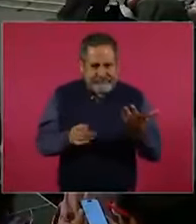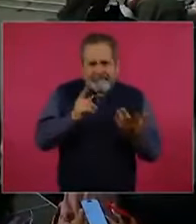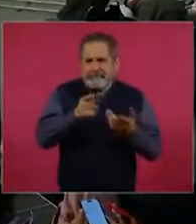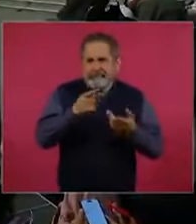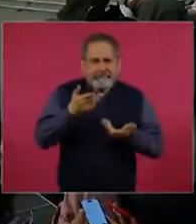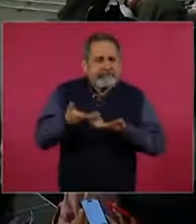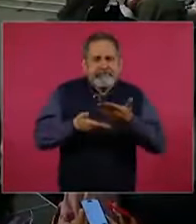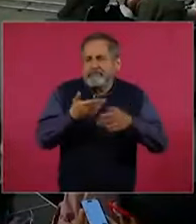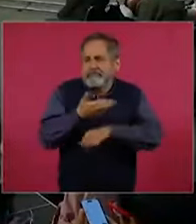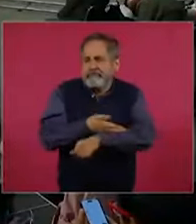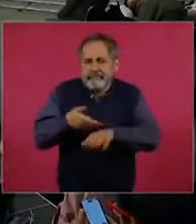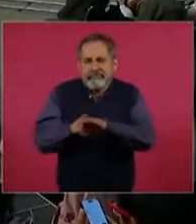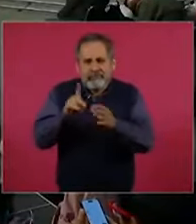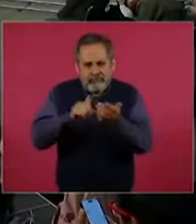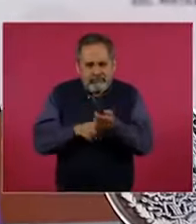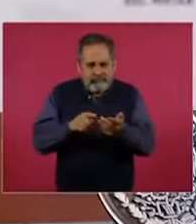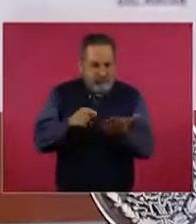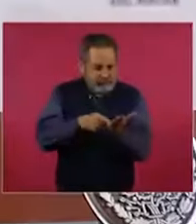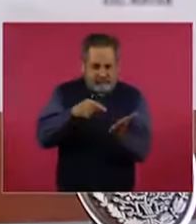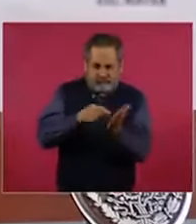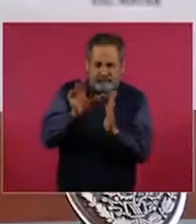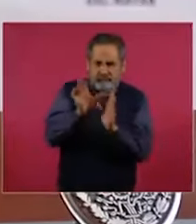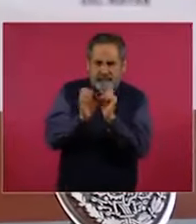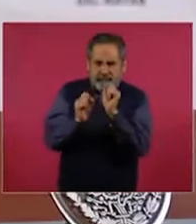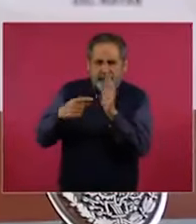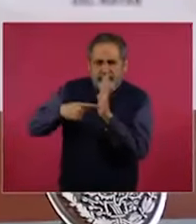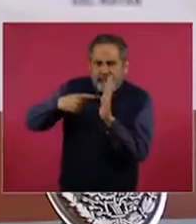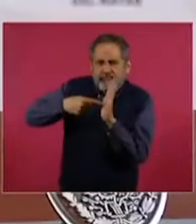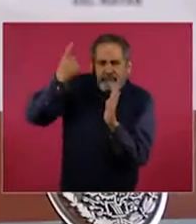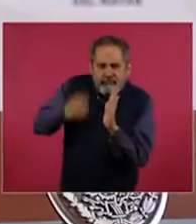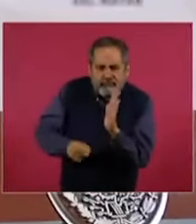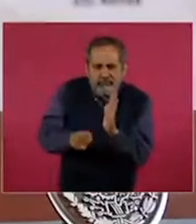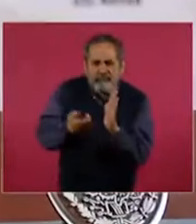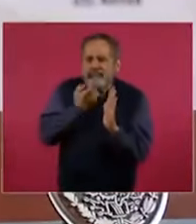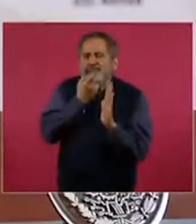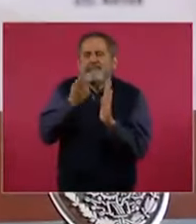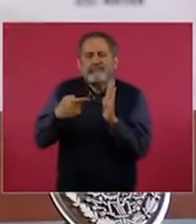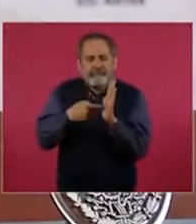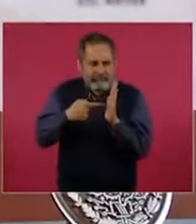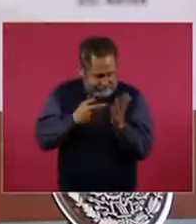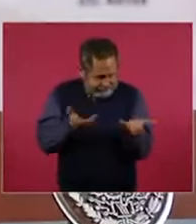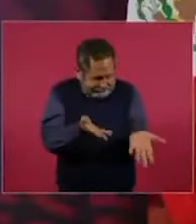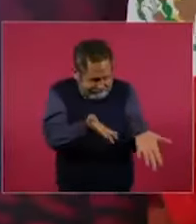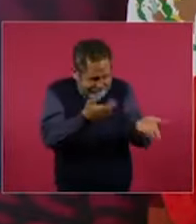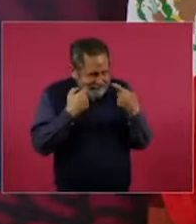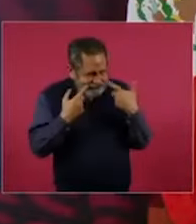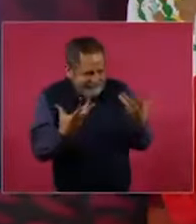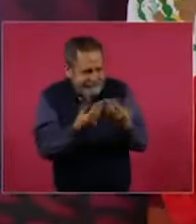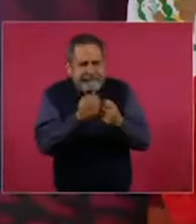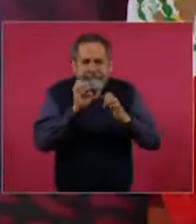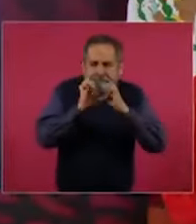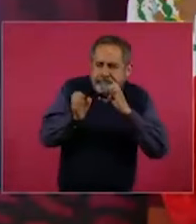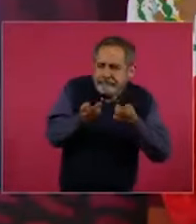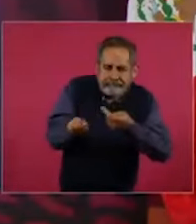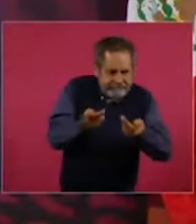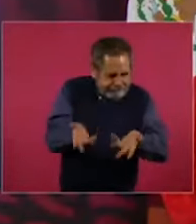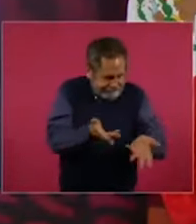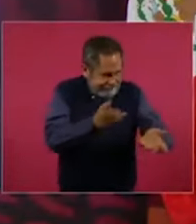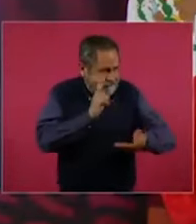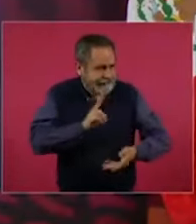Eh bueno más bien una campaña de desinformación de respecto a esta asignación de diputados